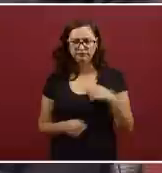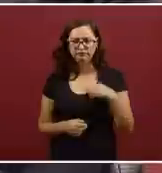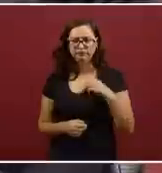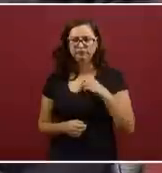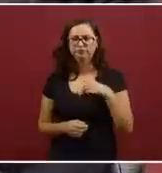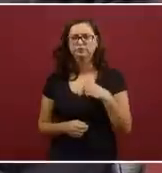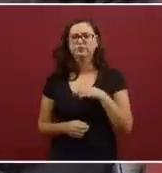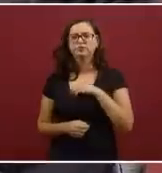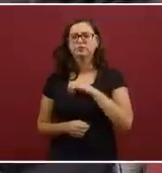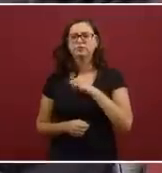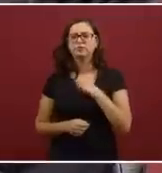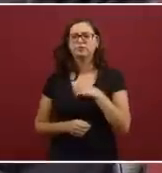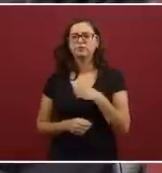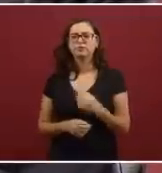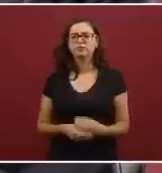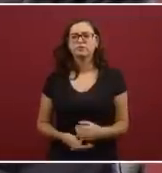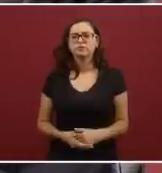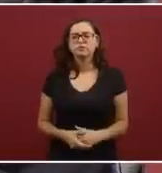Vamos a entregar